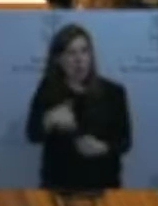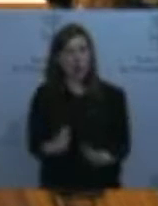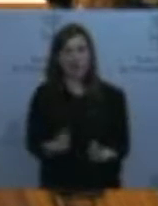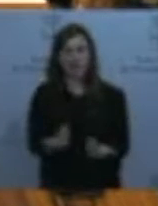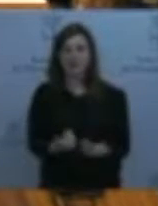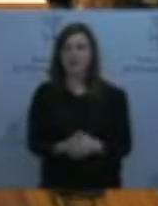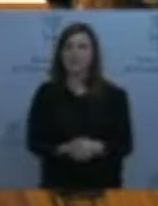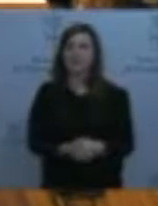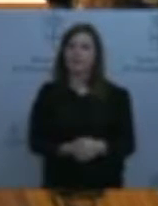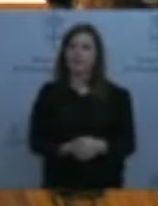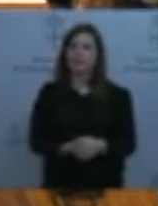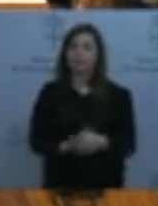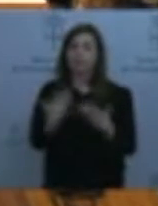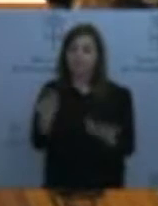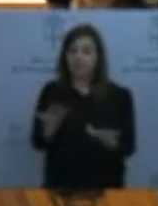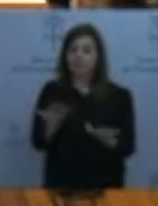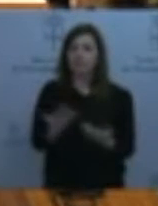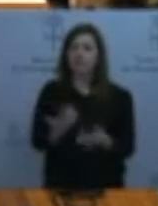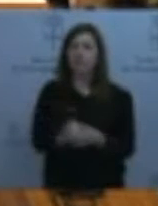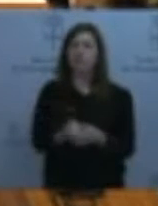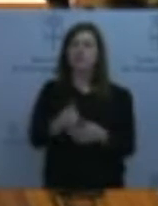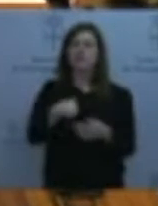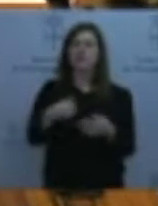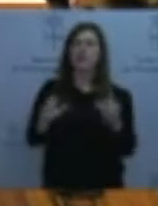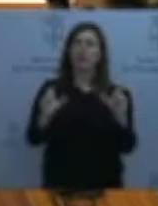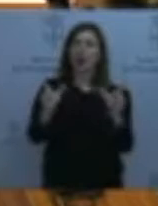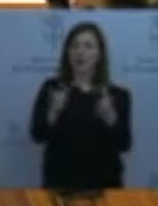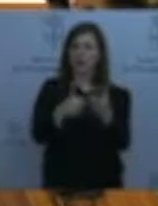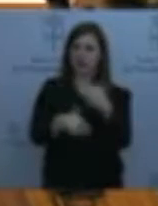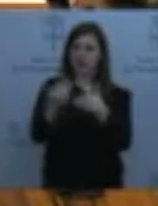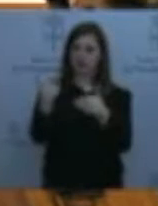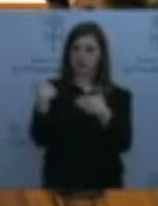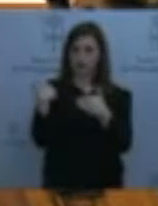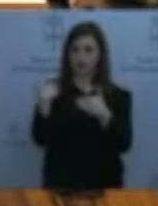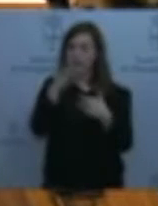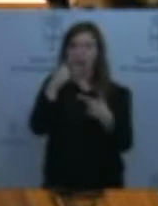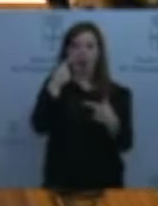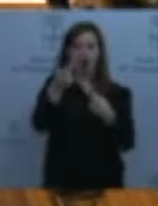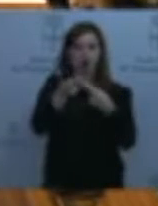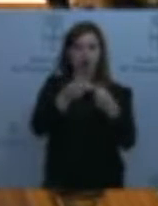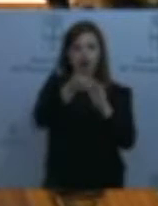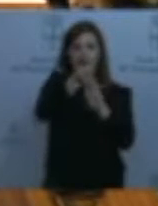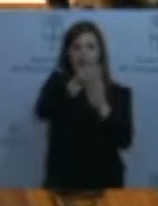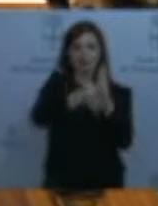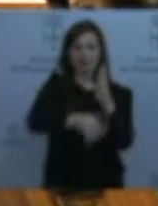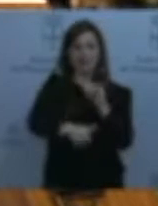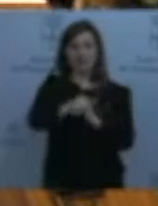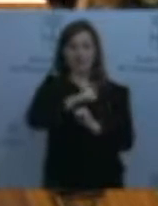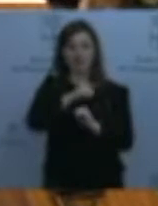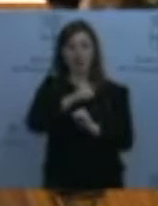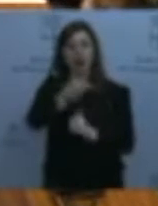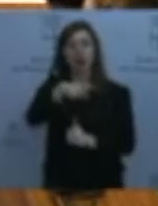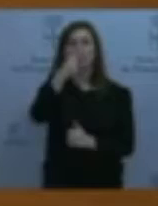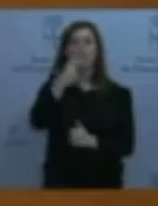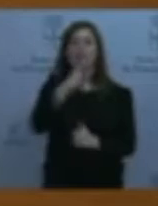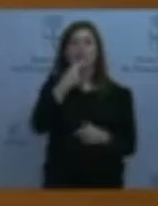sea. En una disposición y en una reunión del dispositivo de control de listas de espera, nos comprometimos a